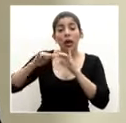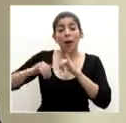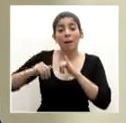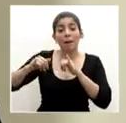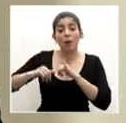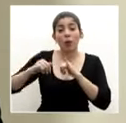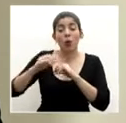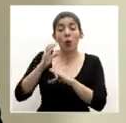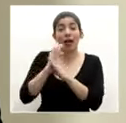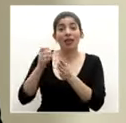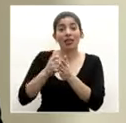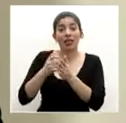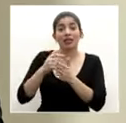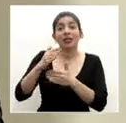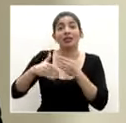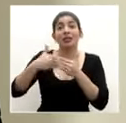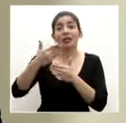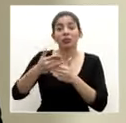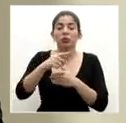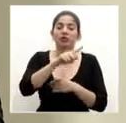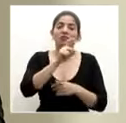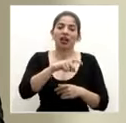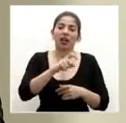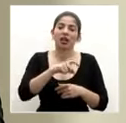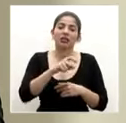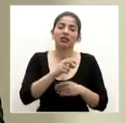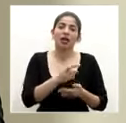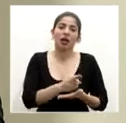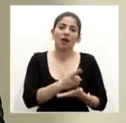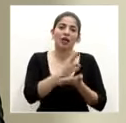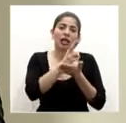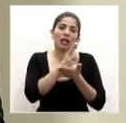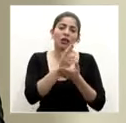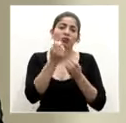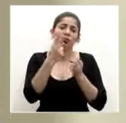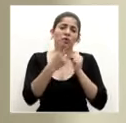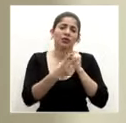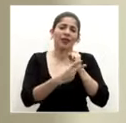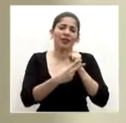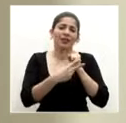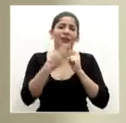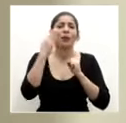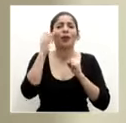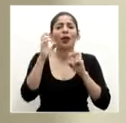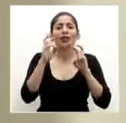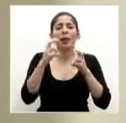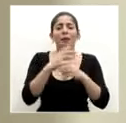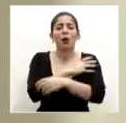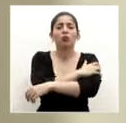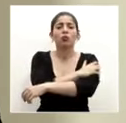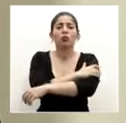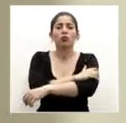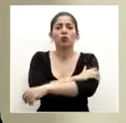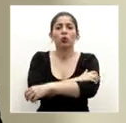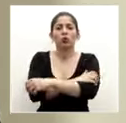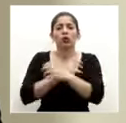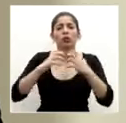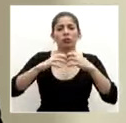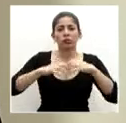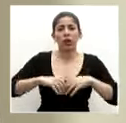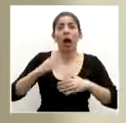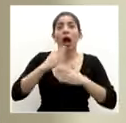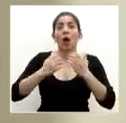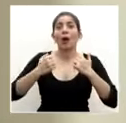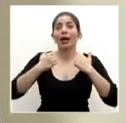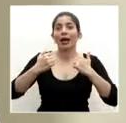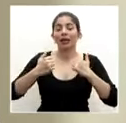¿verdad?, en una UCI, pues va a requerir de algún tipo de rehabilitación, muchas veces justamente por el asunto de que los músculos se van atrofiando, a pesar de todos los